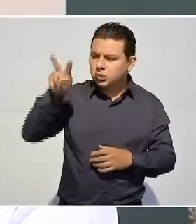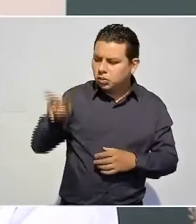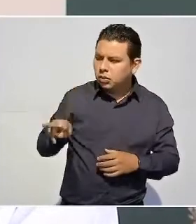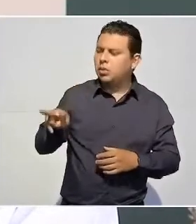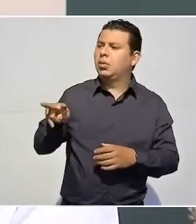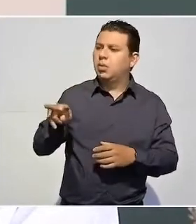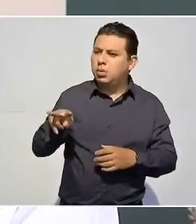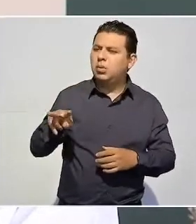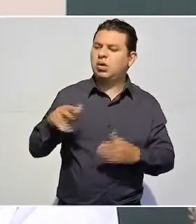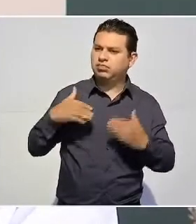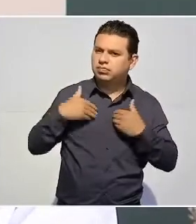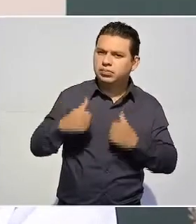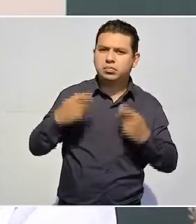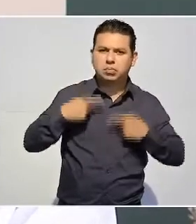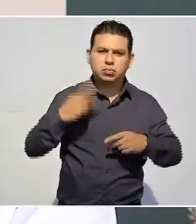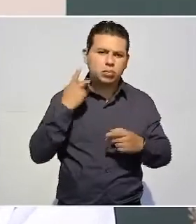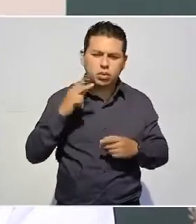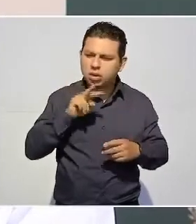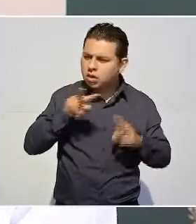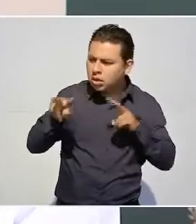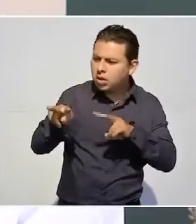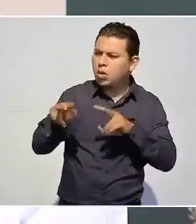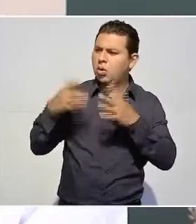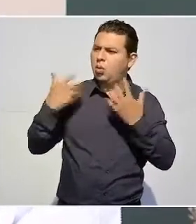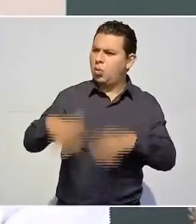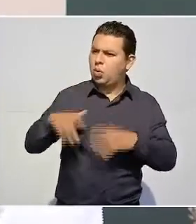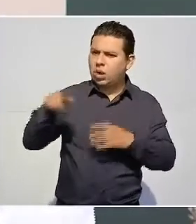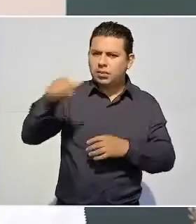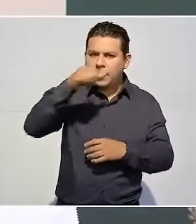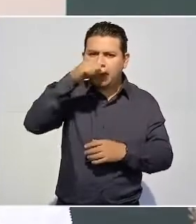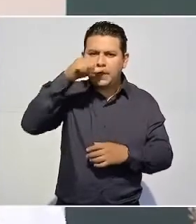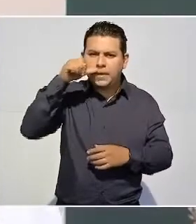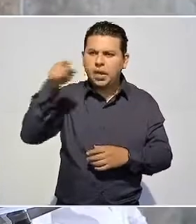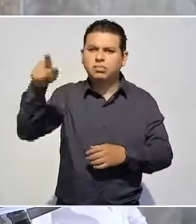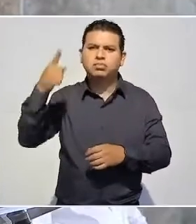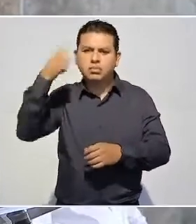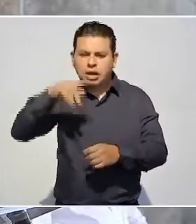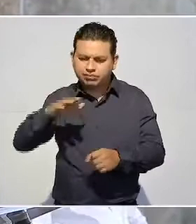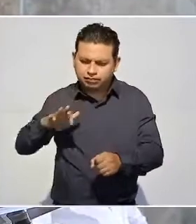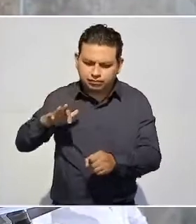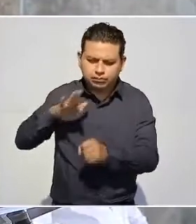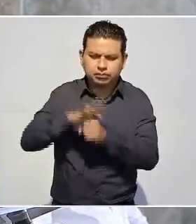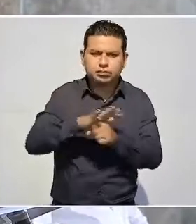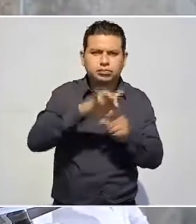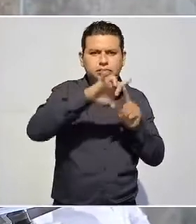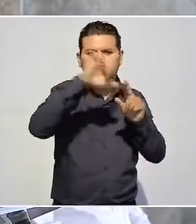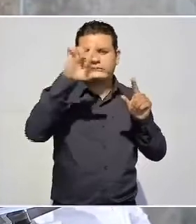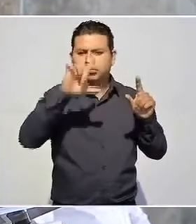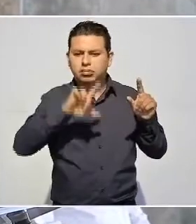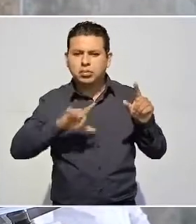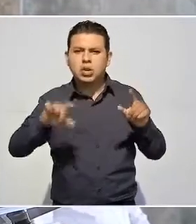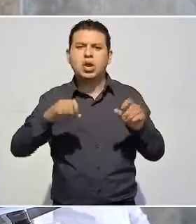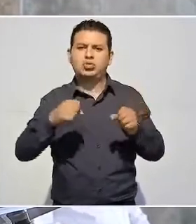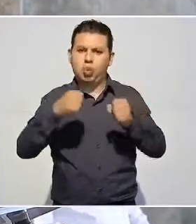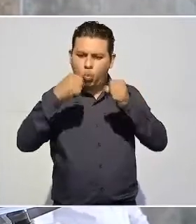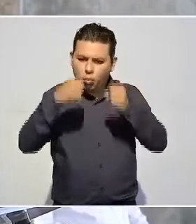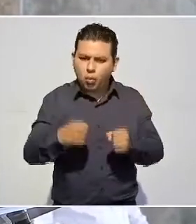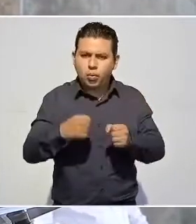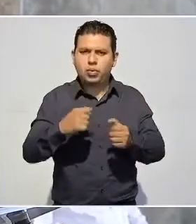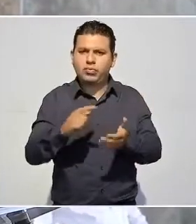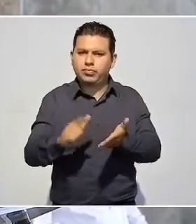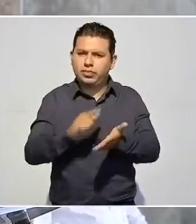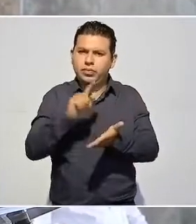aspectos, como defensor de la soberanía nacional y de la legalidad,